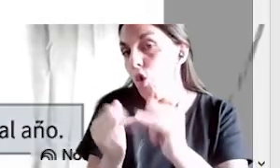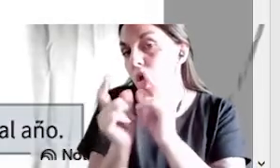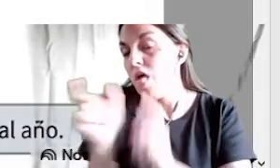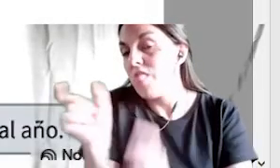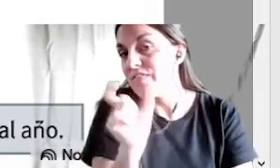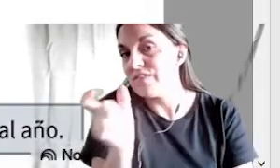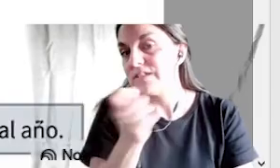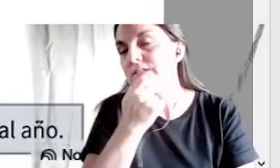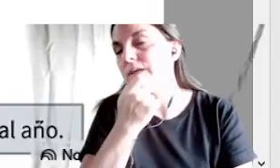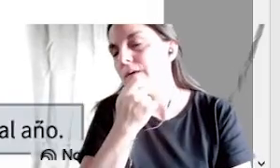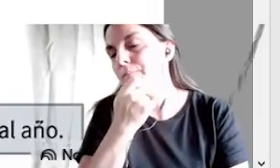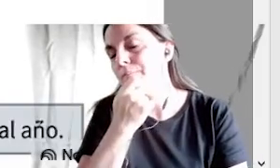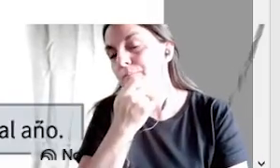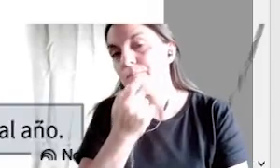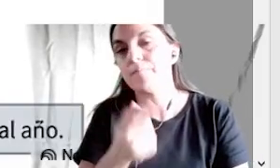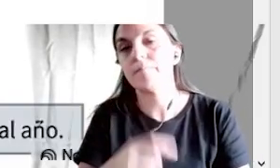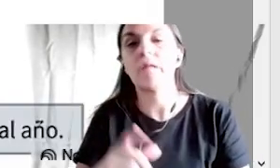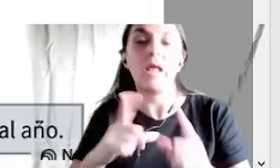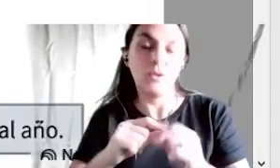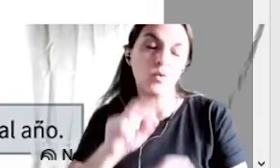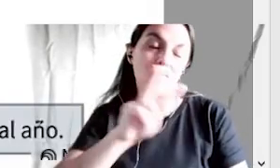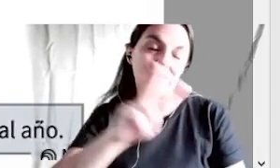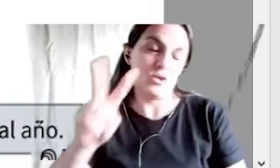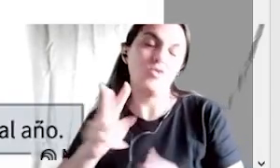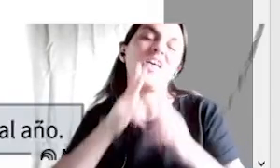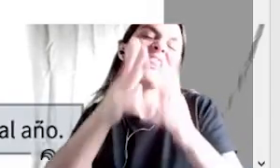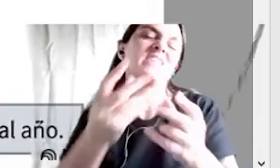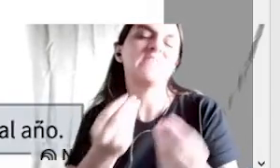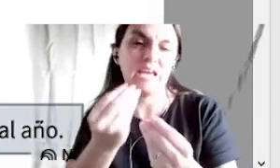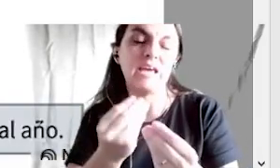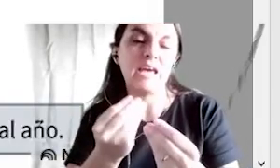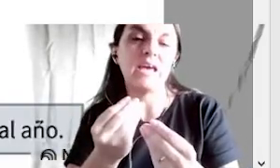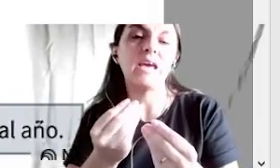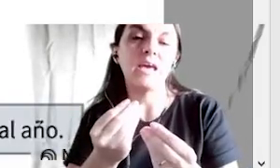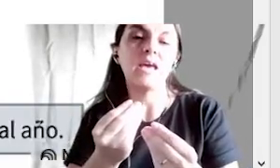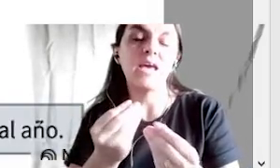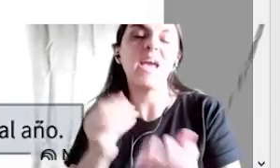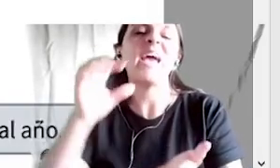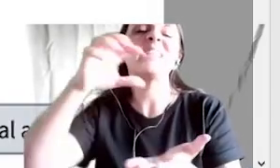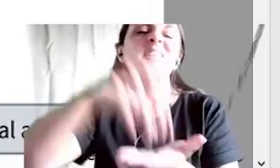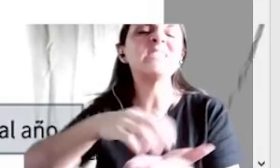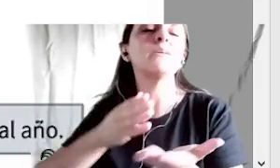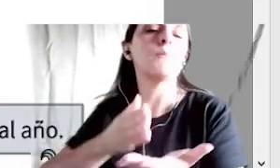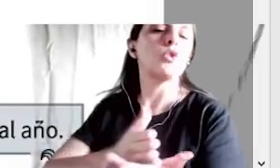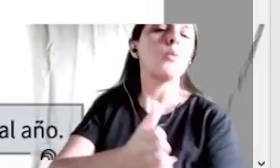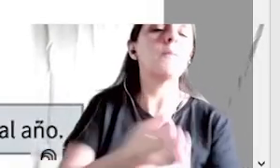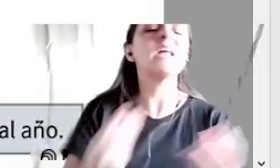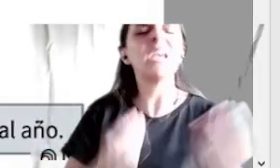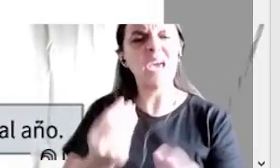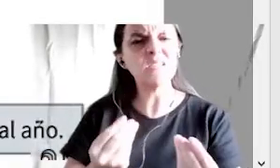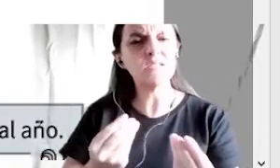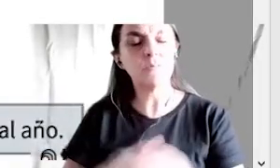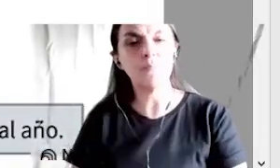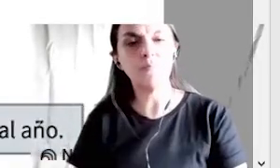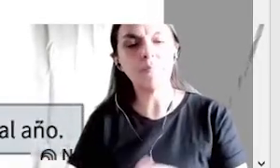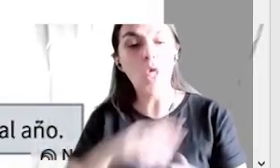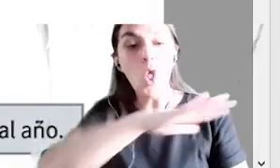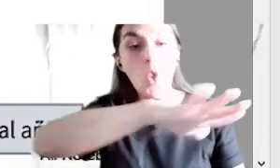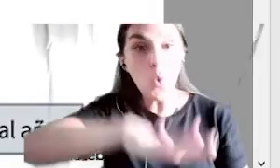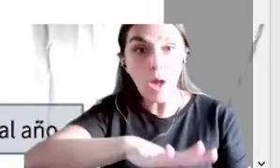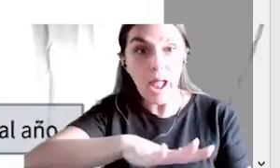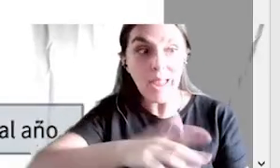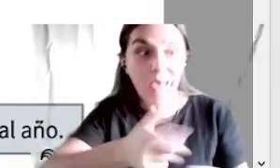mejor dicho, definir, el artículo 22, perdón, define qué se entiende por establecimiento permanente. Es un lugar fijo